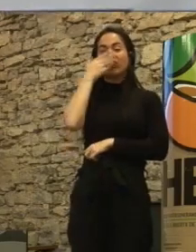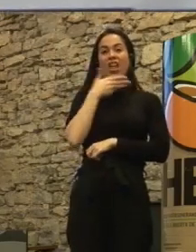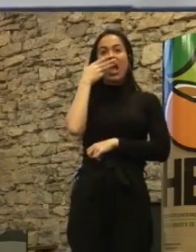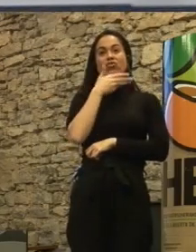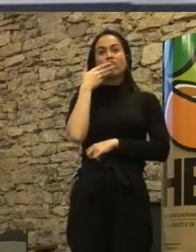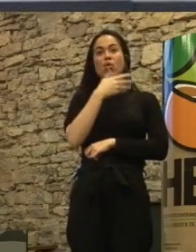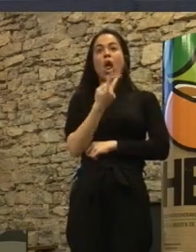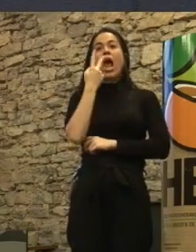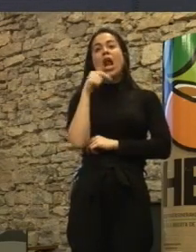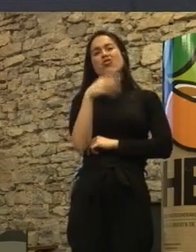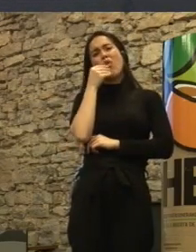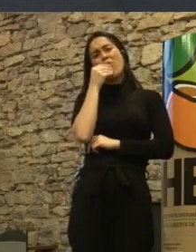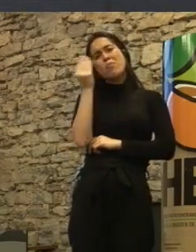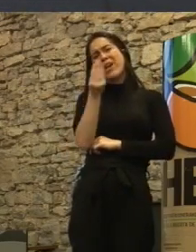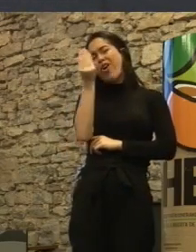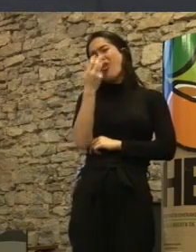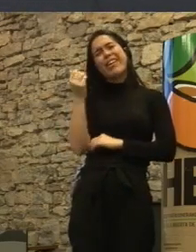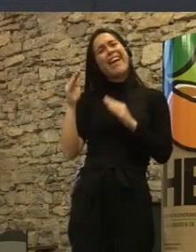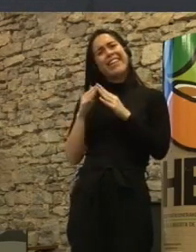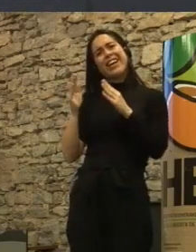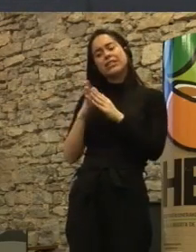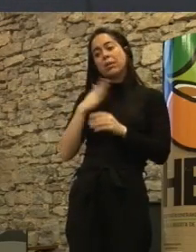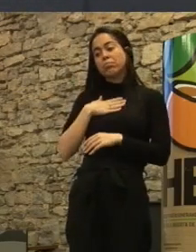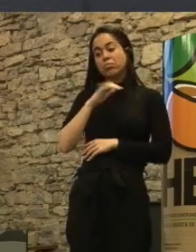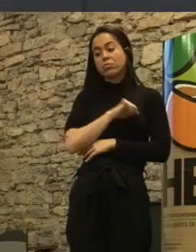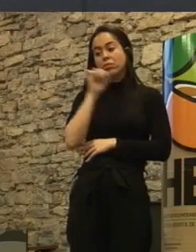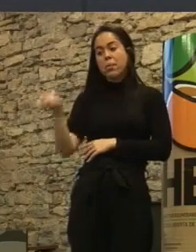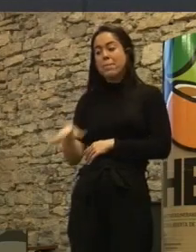casa porque la comida es buenísima, y se comen una espinaca cruda.